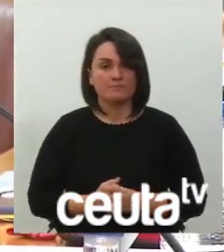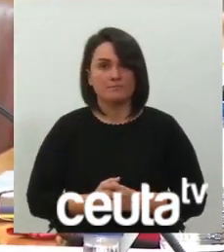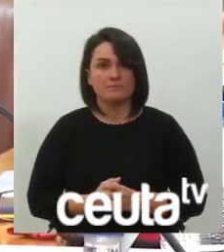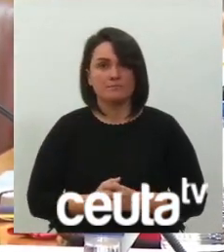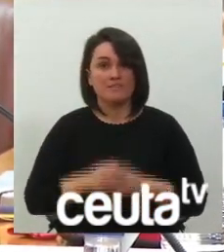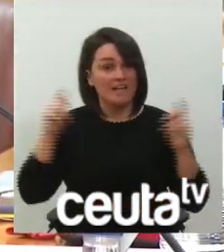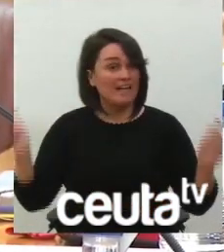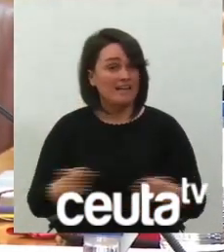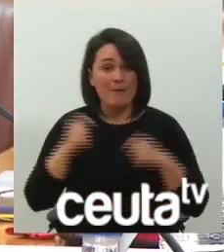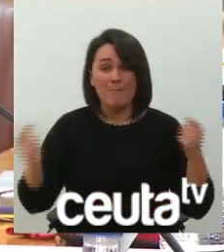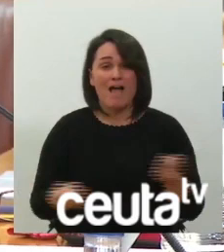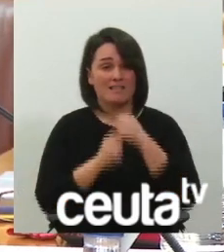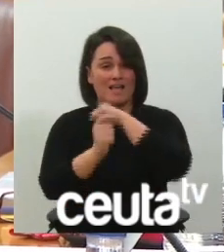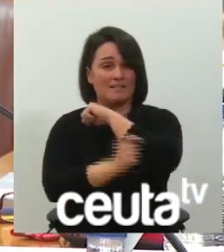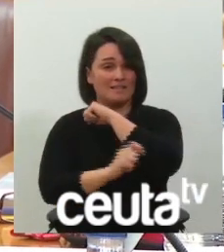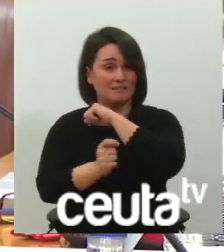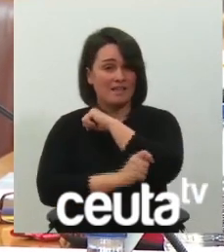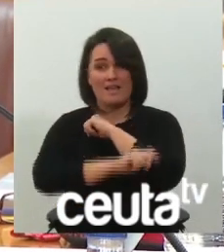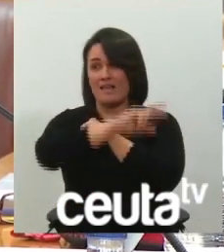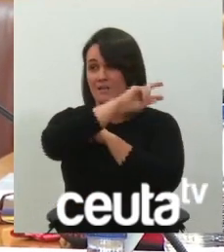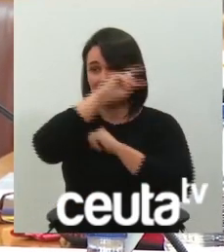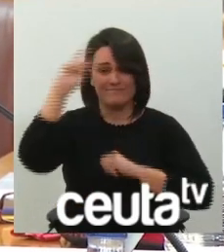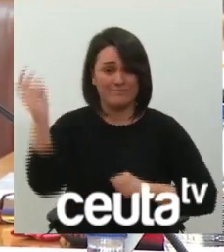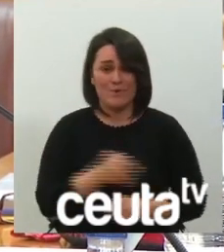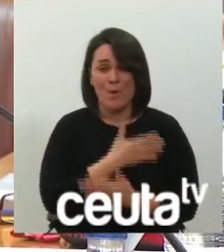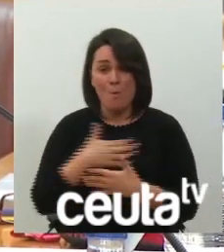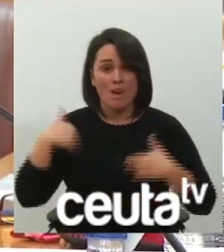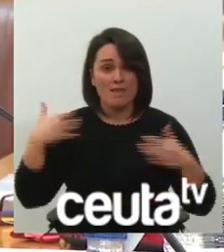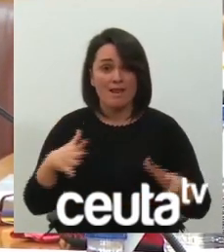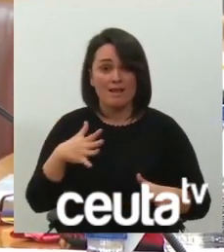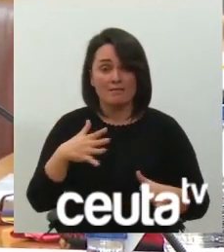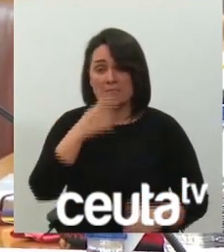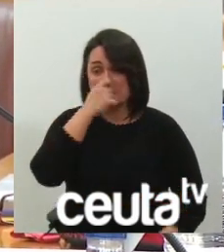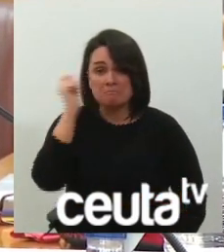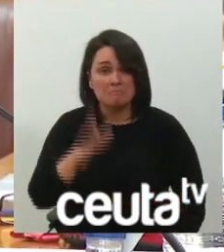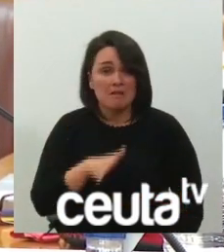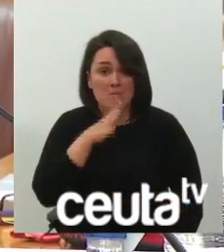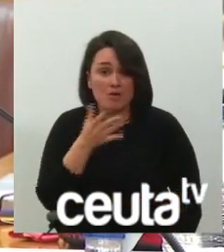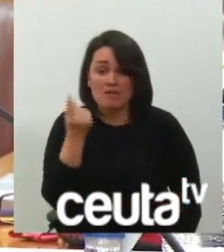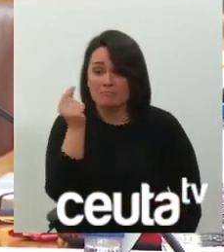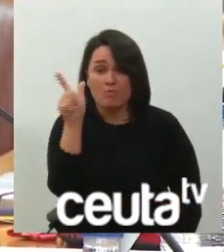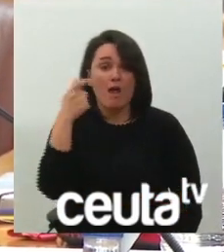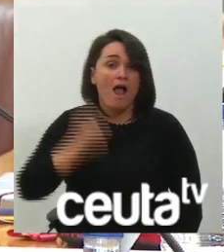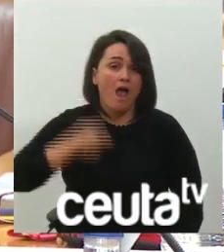personas que conozcan nuestra ciudad caen en balde por esta situación